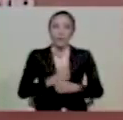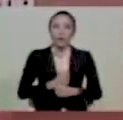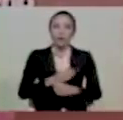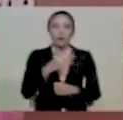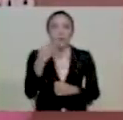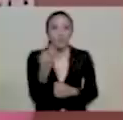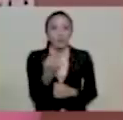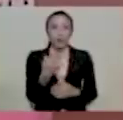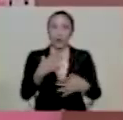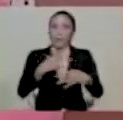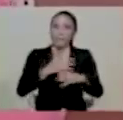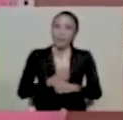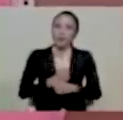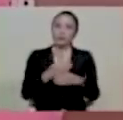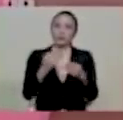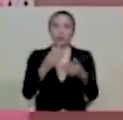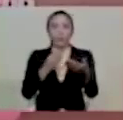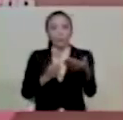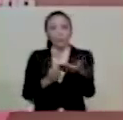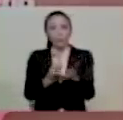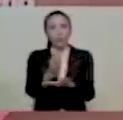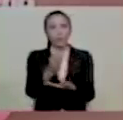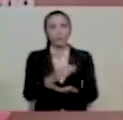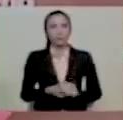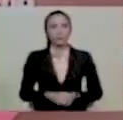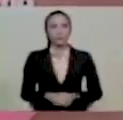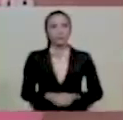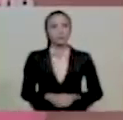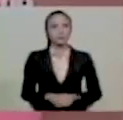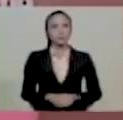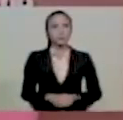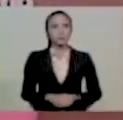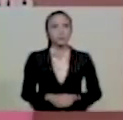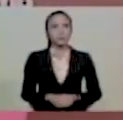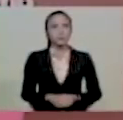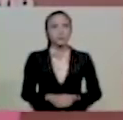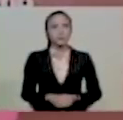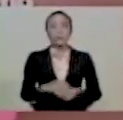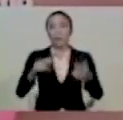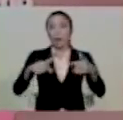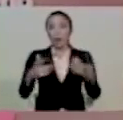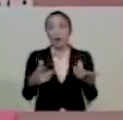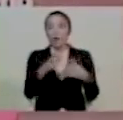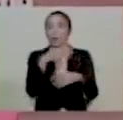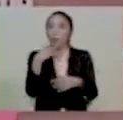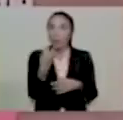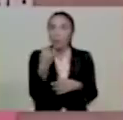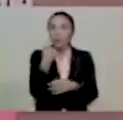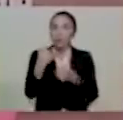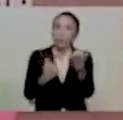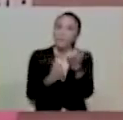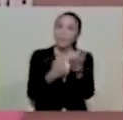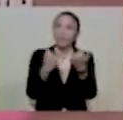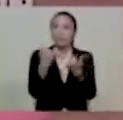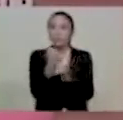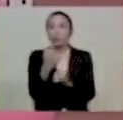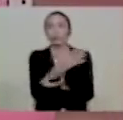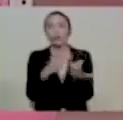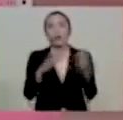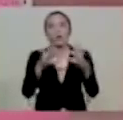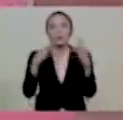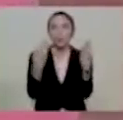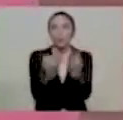poesía es realidad hoy con ustedes, jóvenes que han culminado, gracias a sus padres, a sus